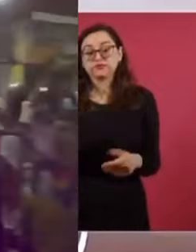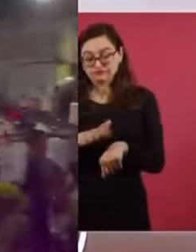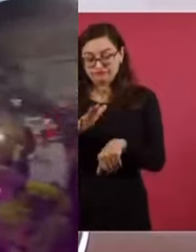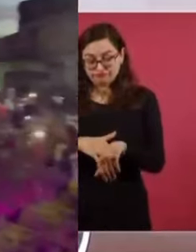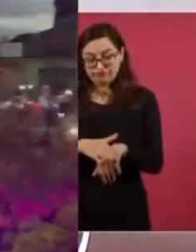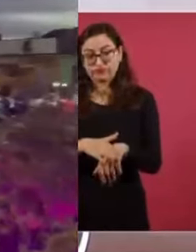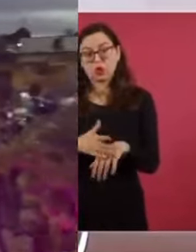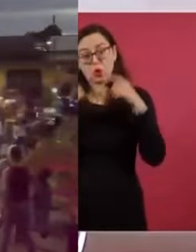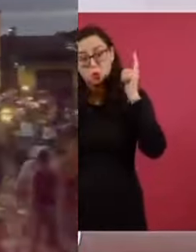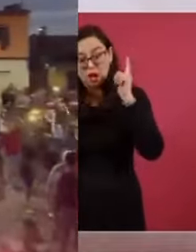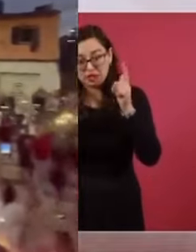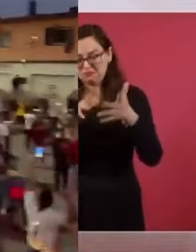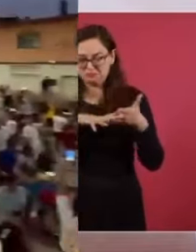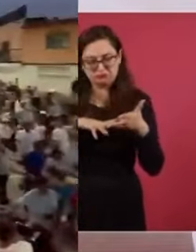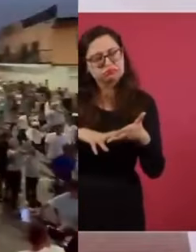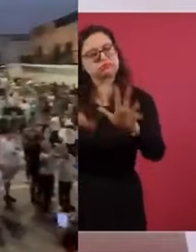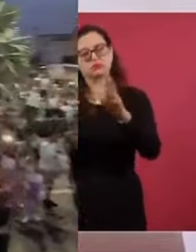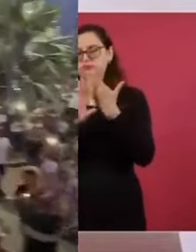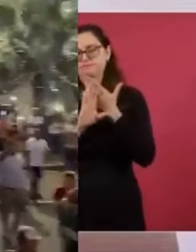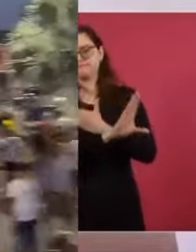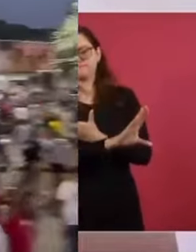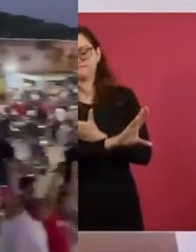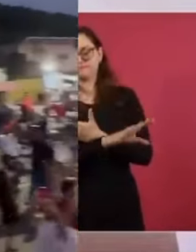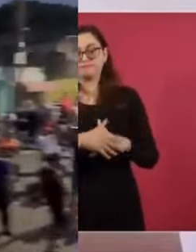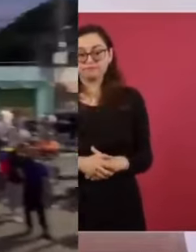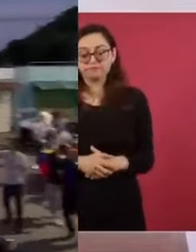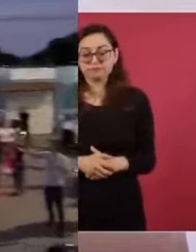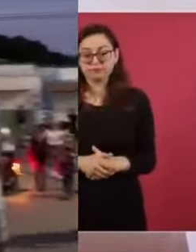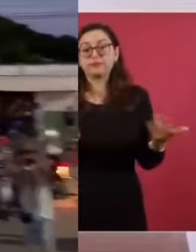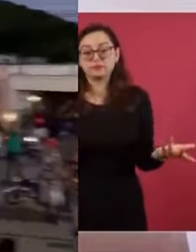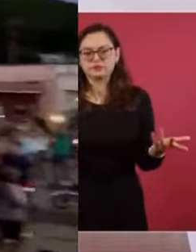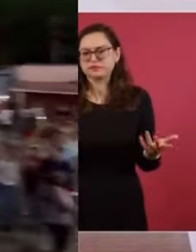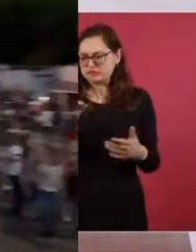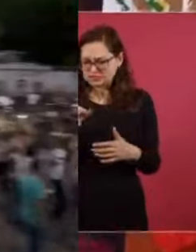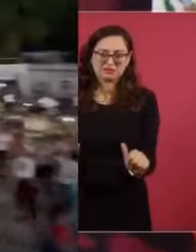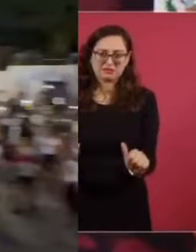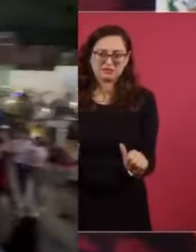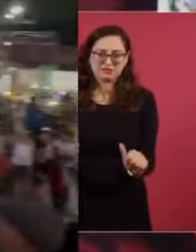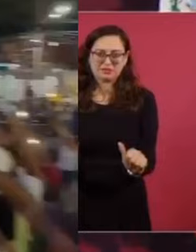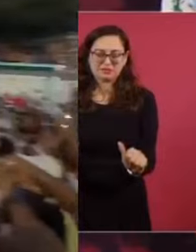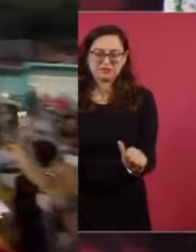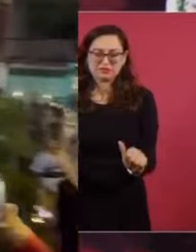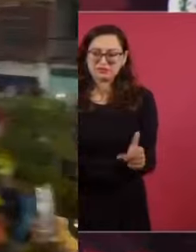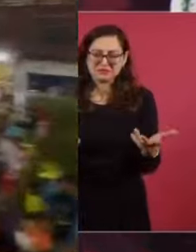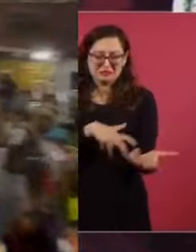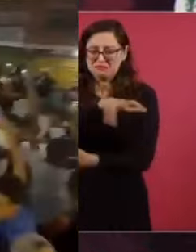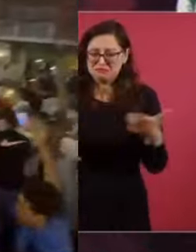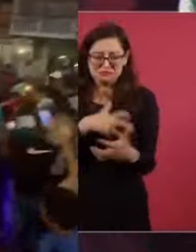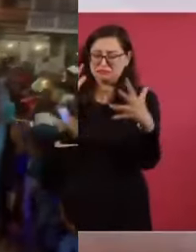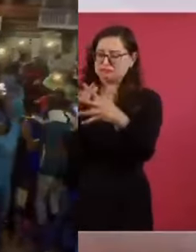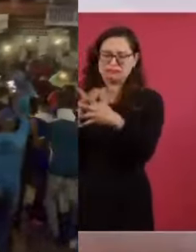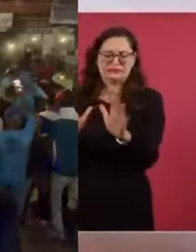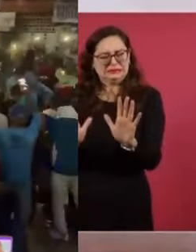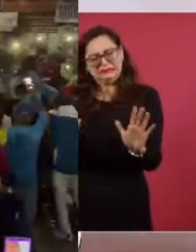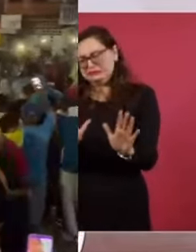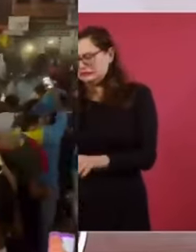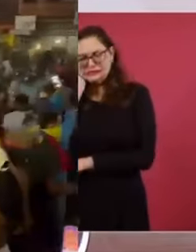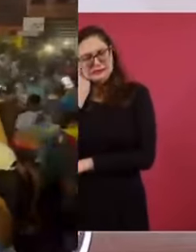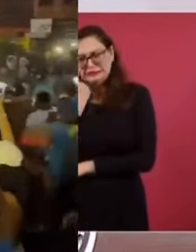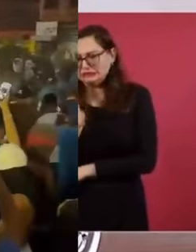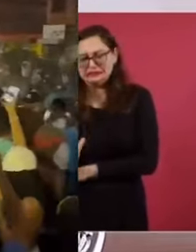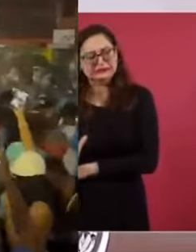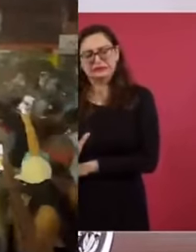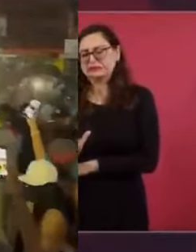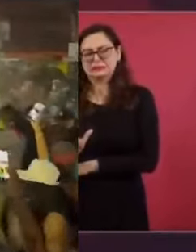exhortando a eso, convocando a la no violencia. Desde luego pueden haber protestas, pero pacíficas, y no queremos la confrontación, no